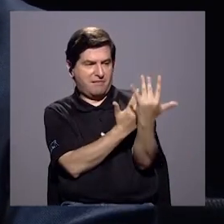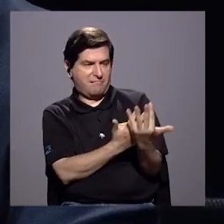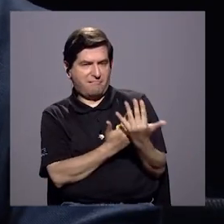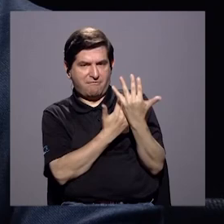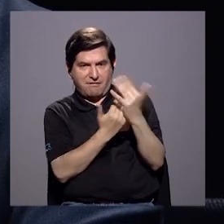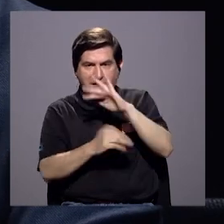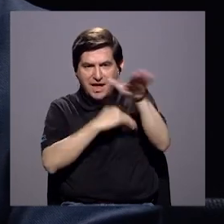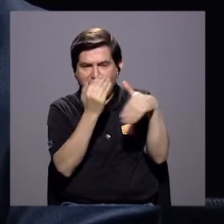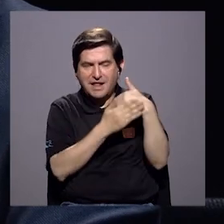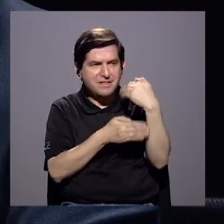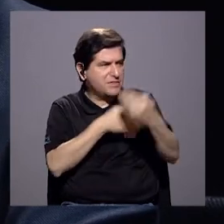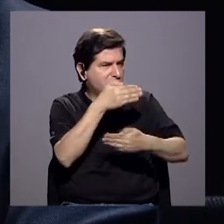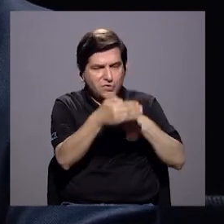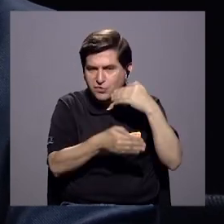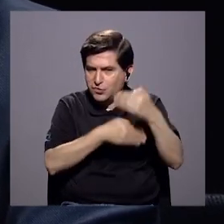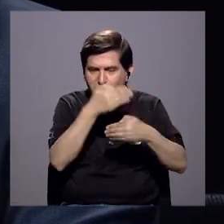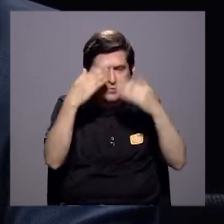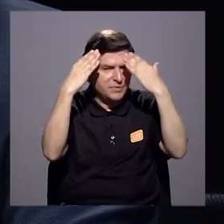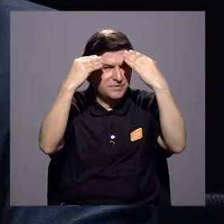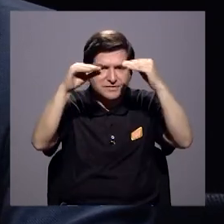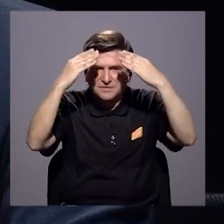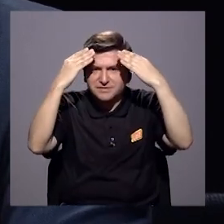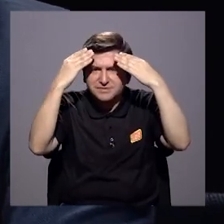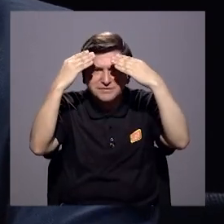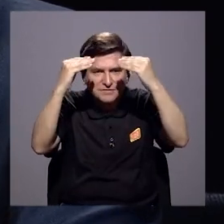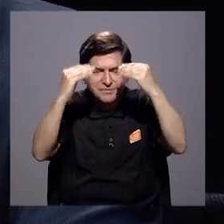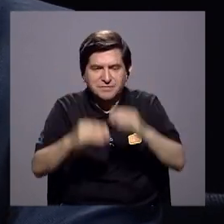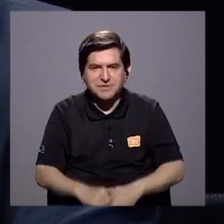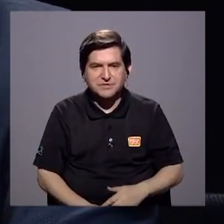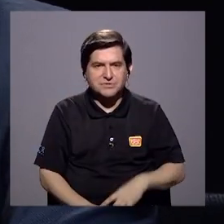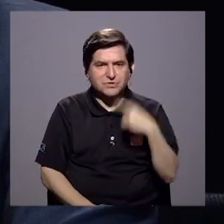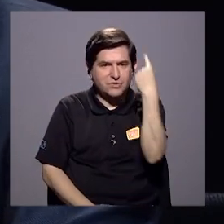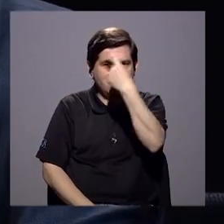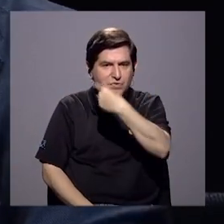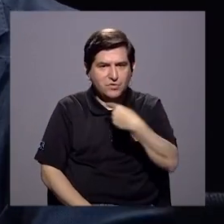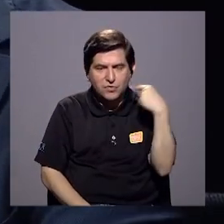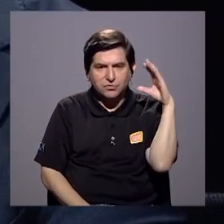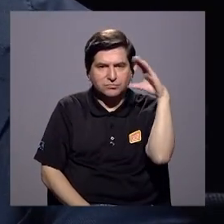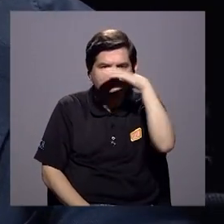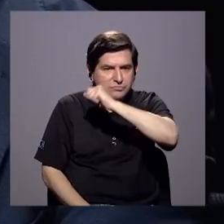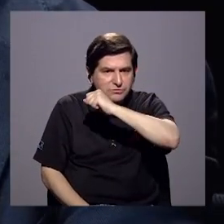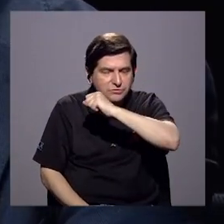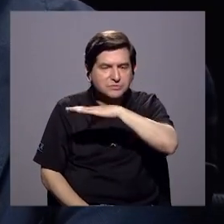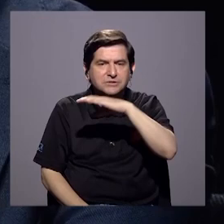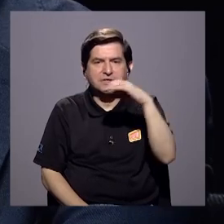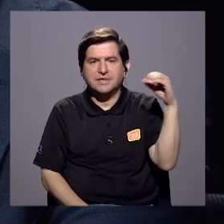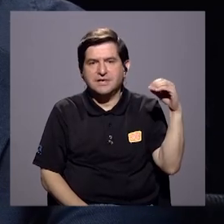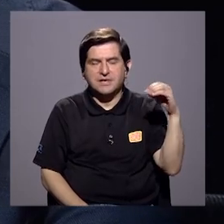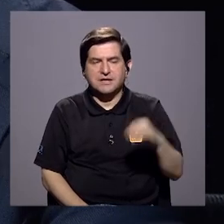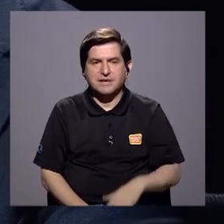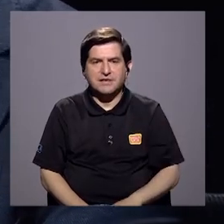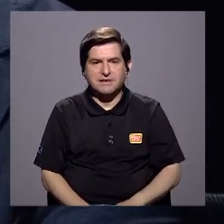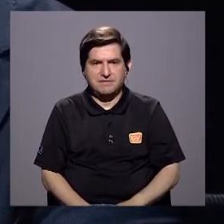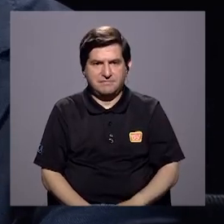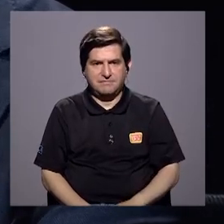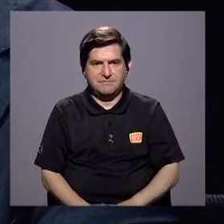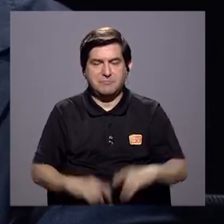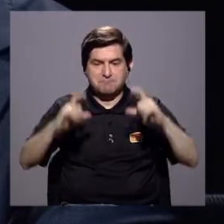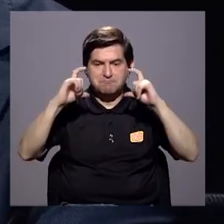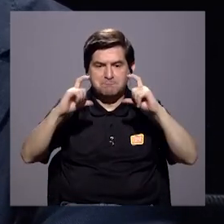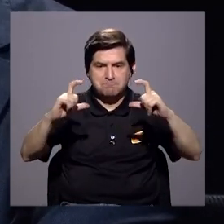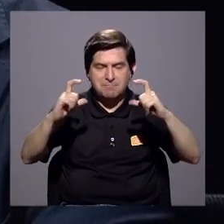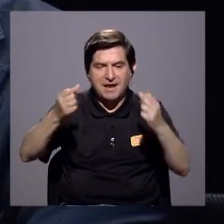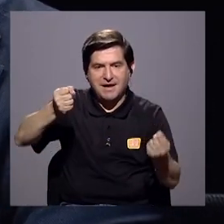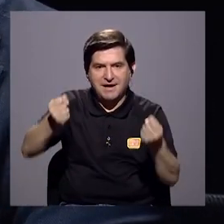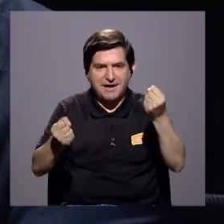en todo tratamiento de datos del reconocimiento facial y de la esperamos y de